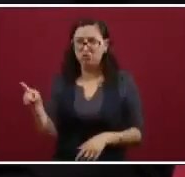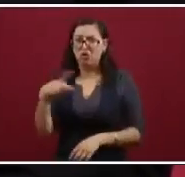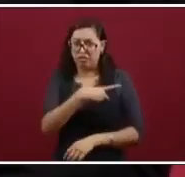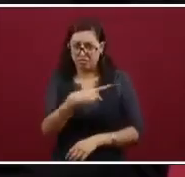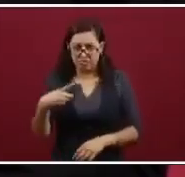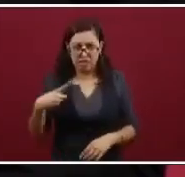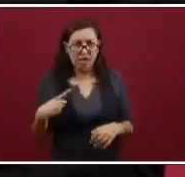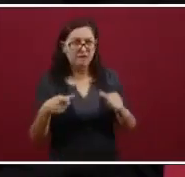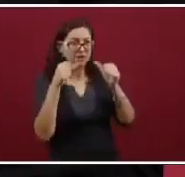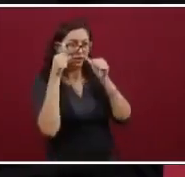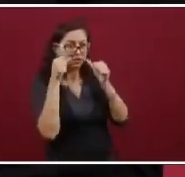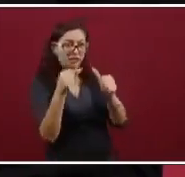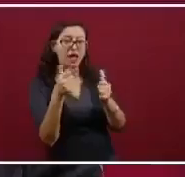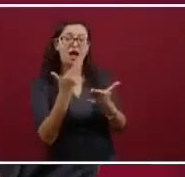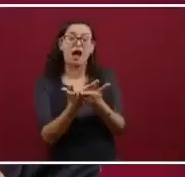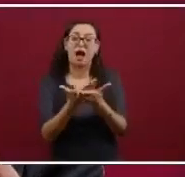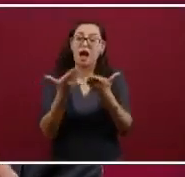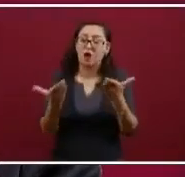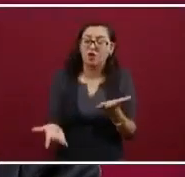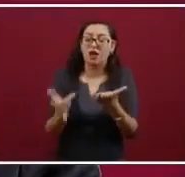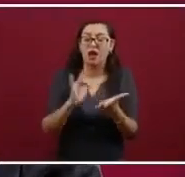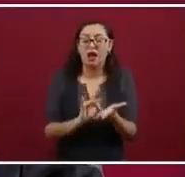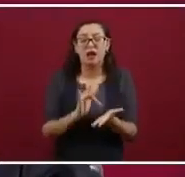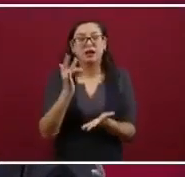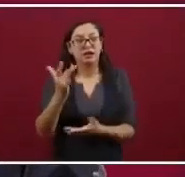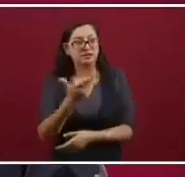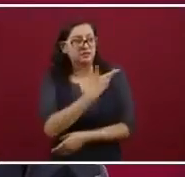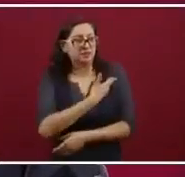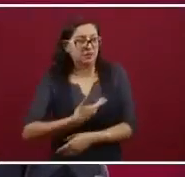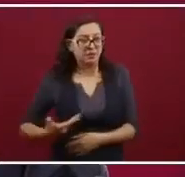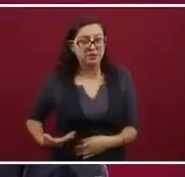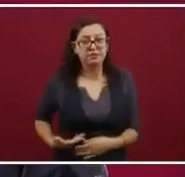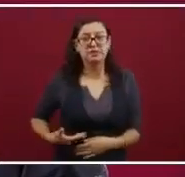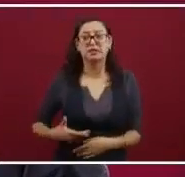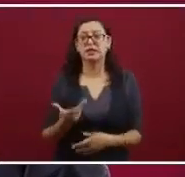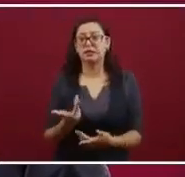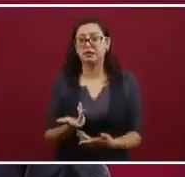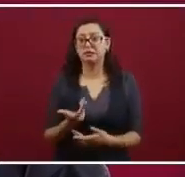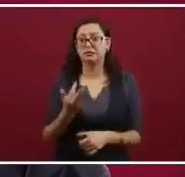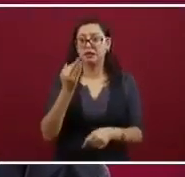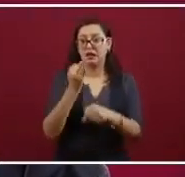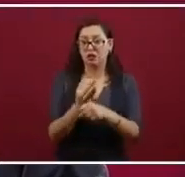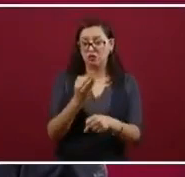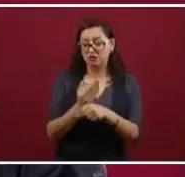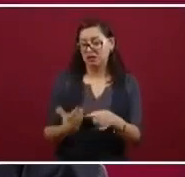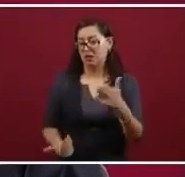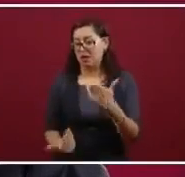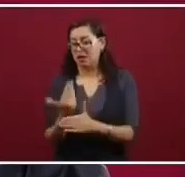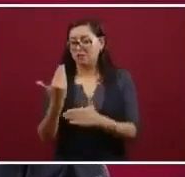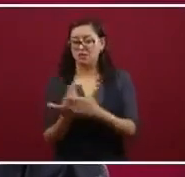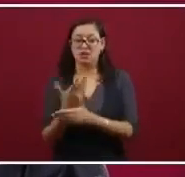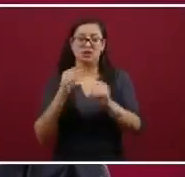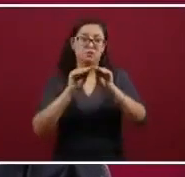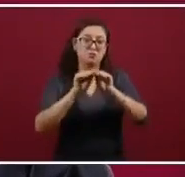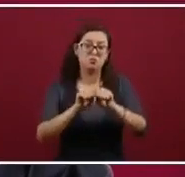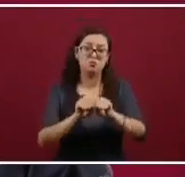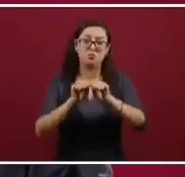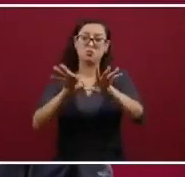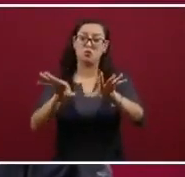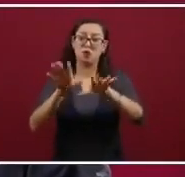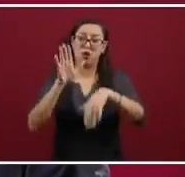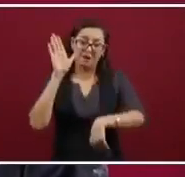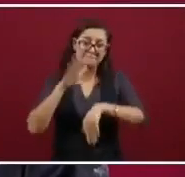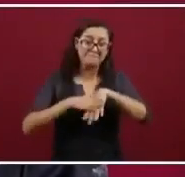de poner atención por parte de los ciudadanos con su presencia en esta rueda de prensa para enfocar aún